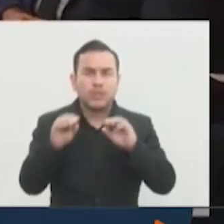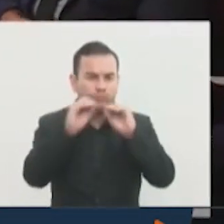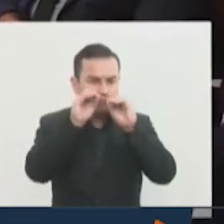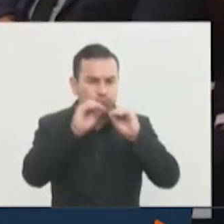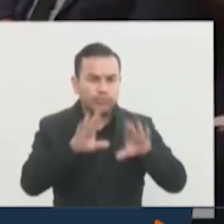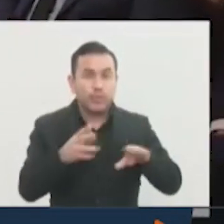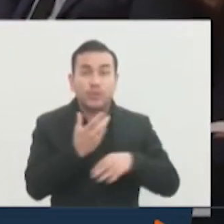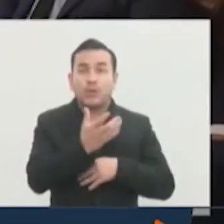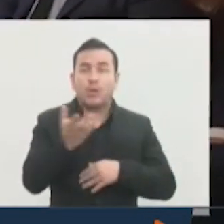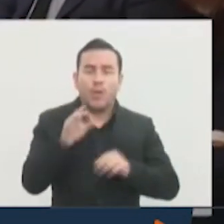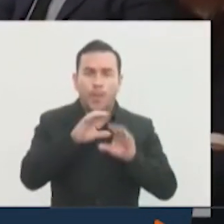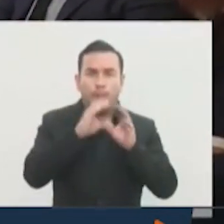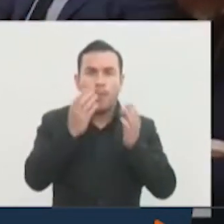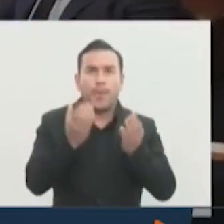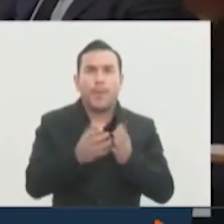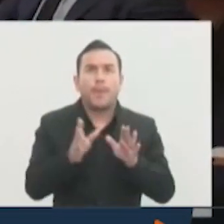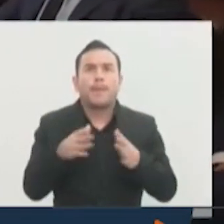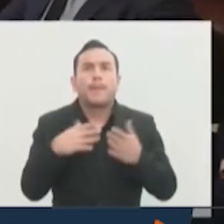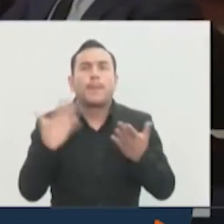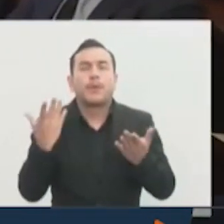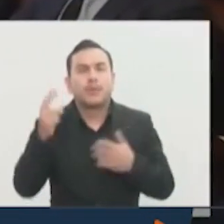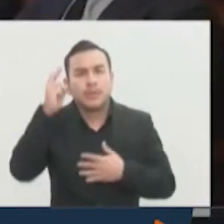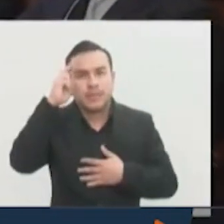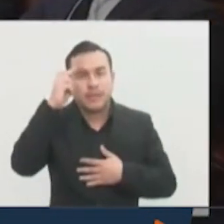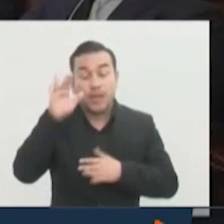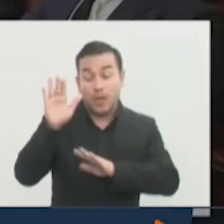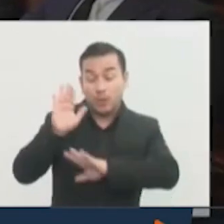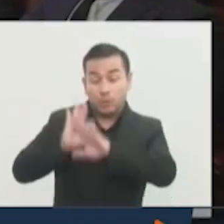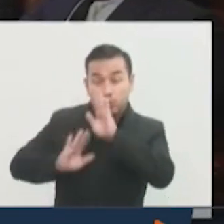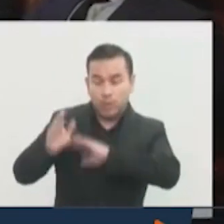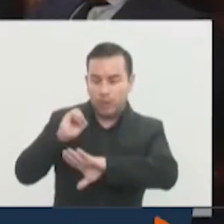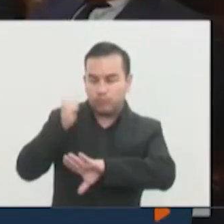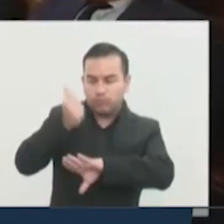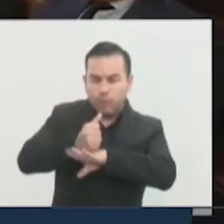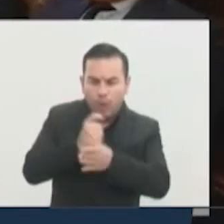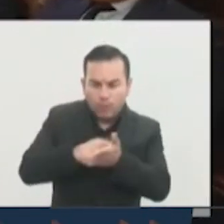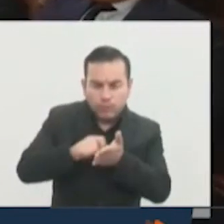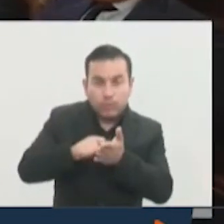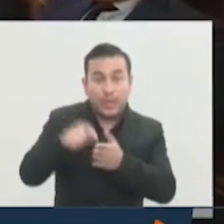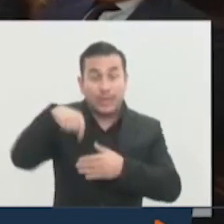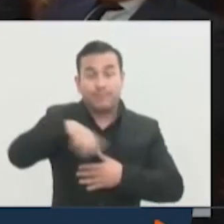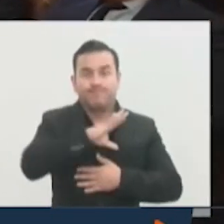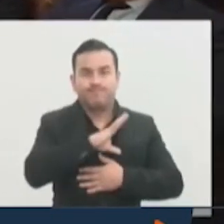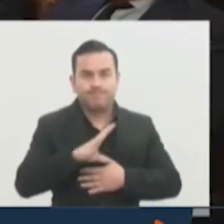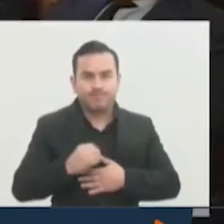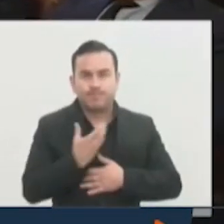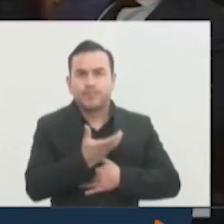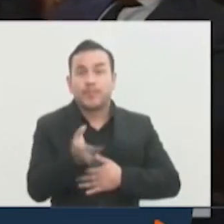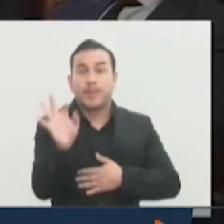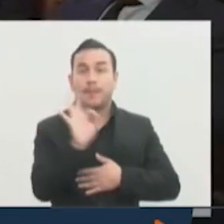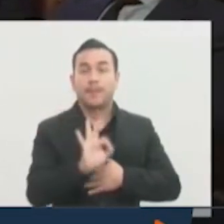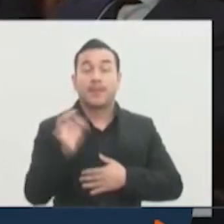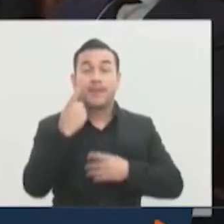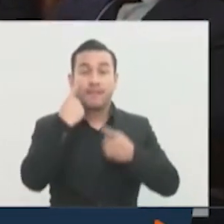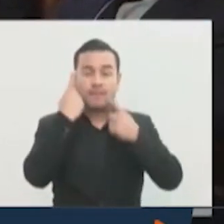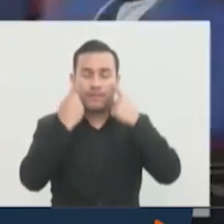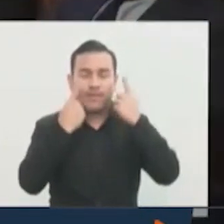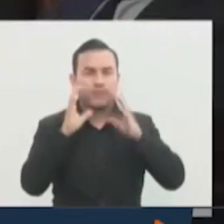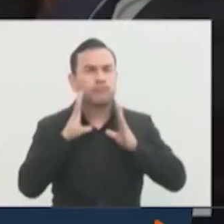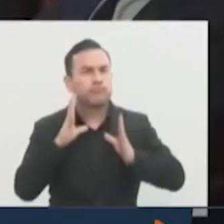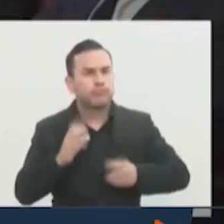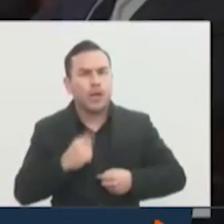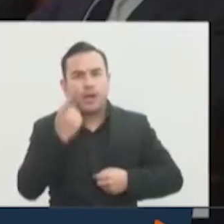convenios con la nación suramericana en diferentes aspectos como culturales deportivos recurso